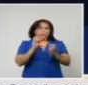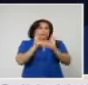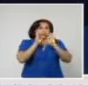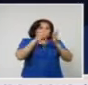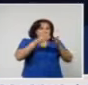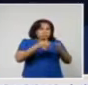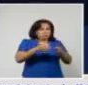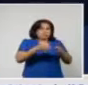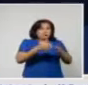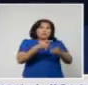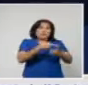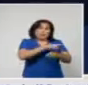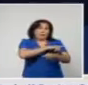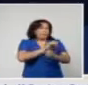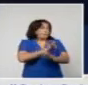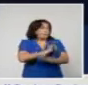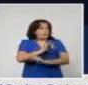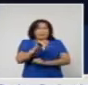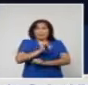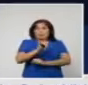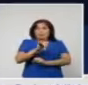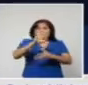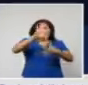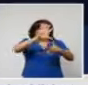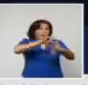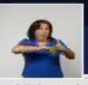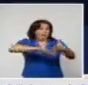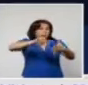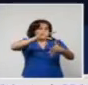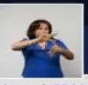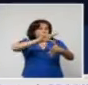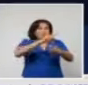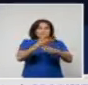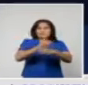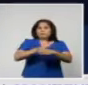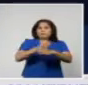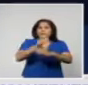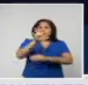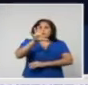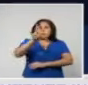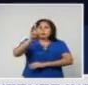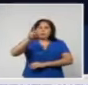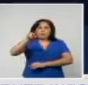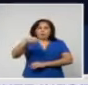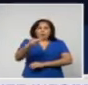hace varias semanas, que ya representa el